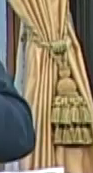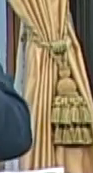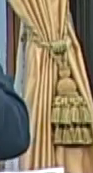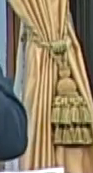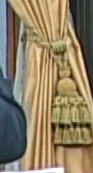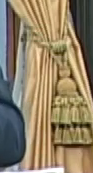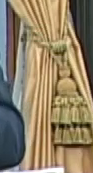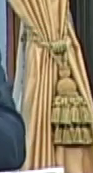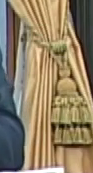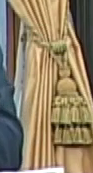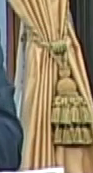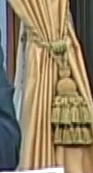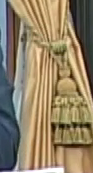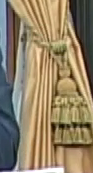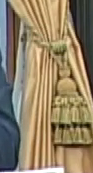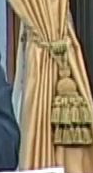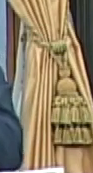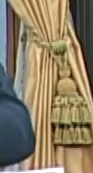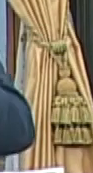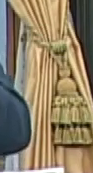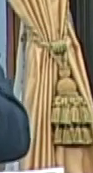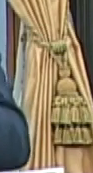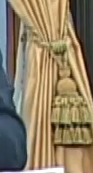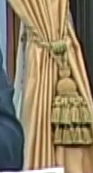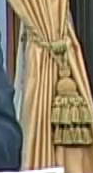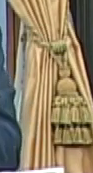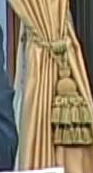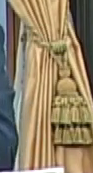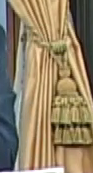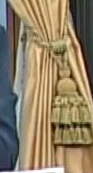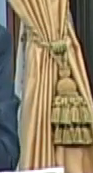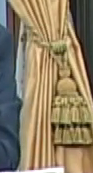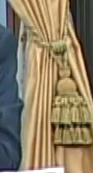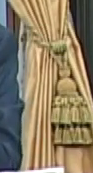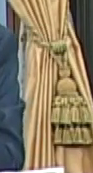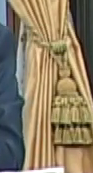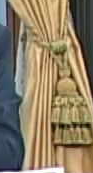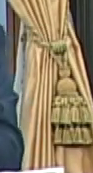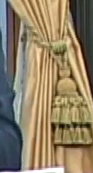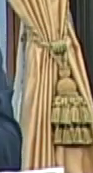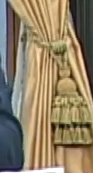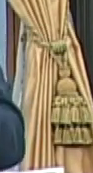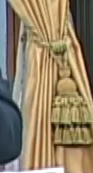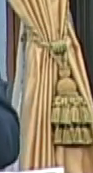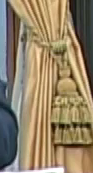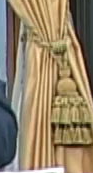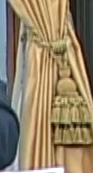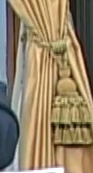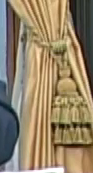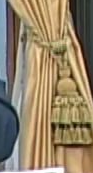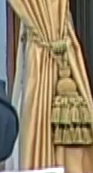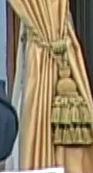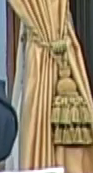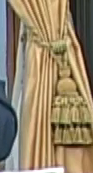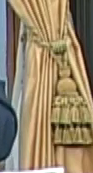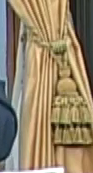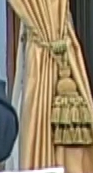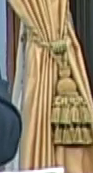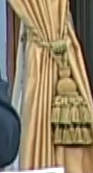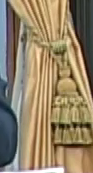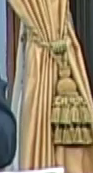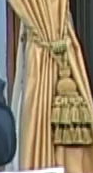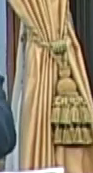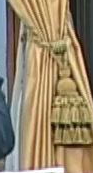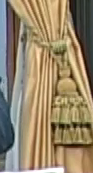la estabilidad en el empleo, el salario, las pensiones, los bonos de las grandes misiones. Así también tenemos ojos